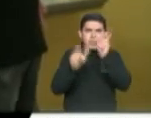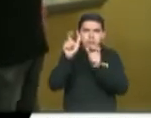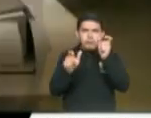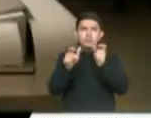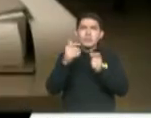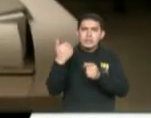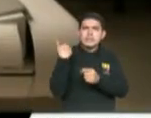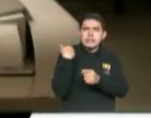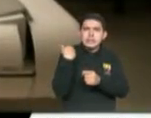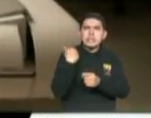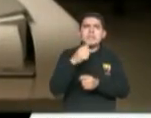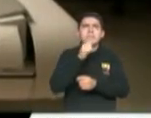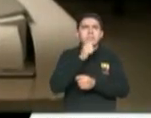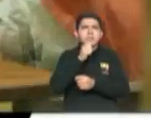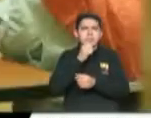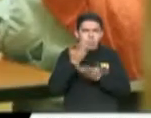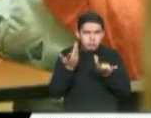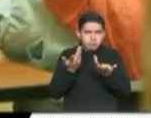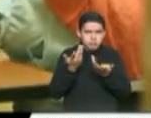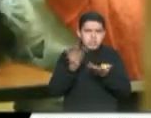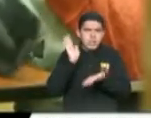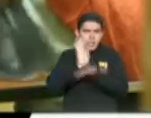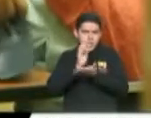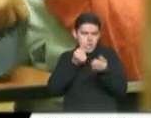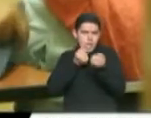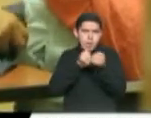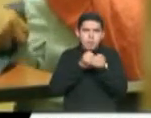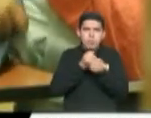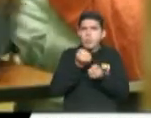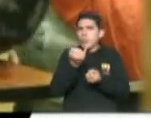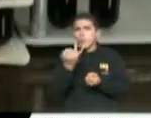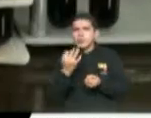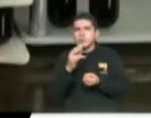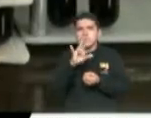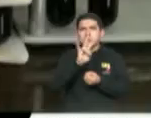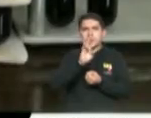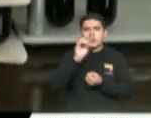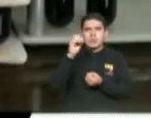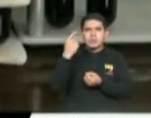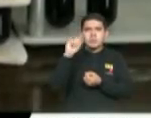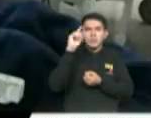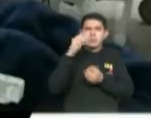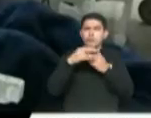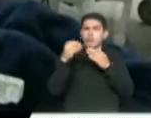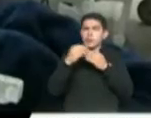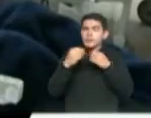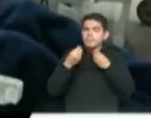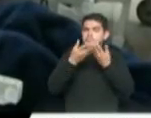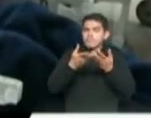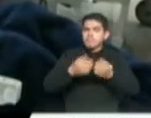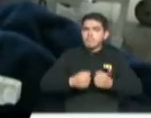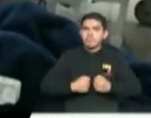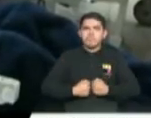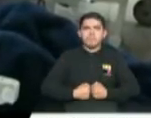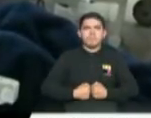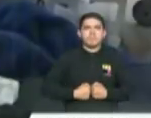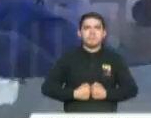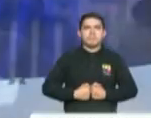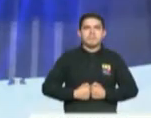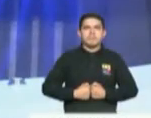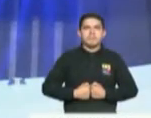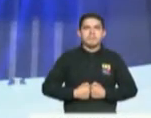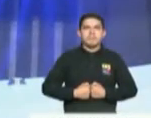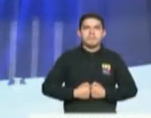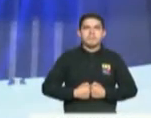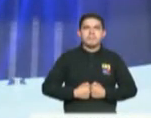seguro de medicina prepagada aspecto que le costó 70 millones de dólares carolina díaz noticia ciudadano